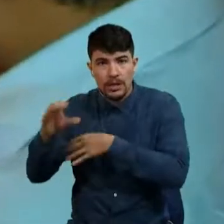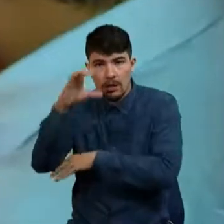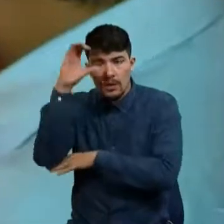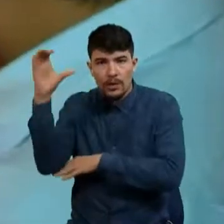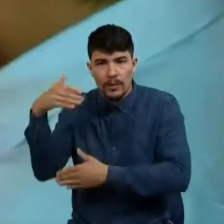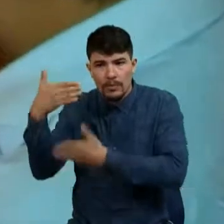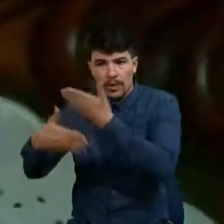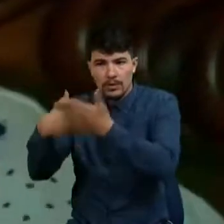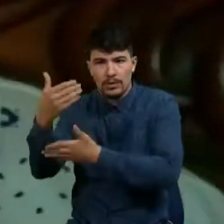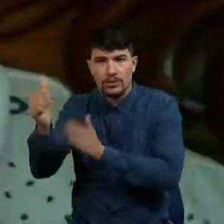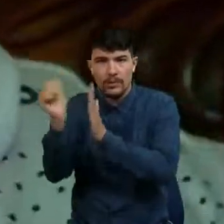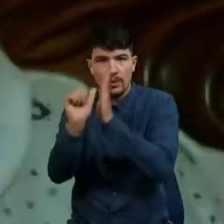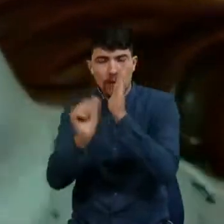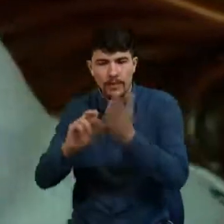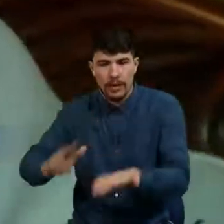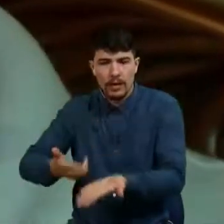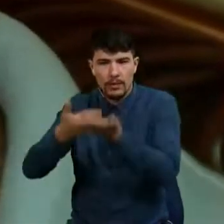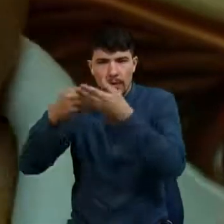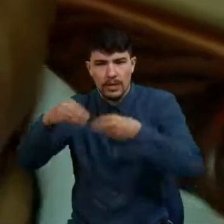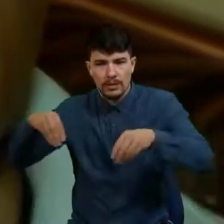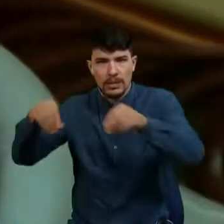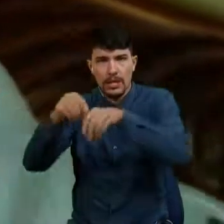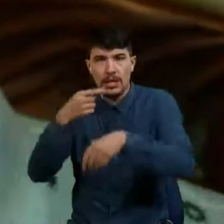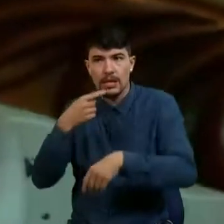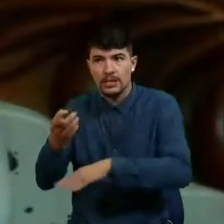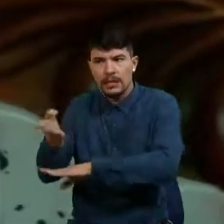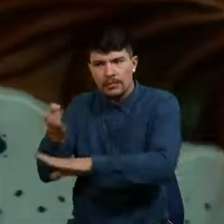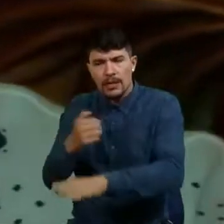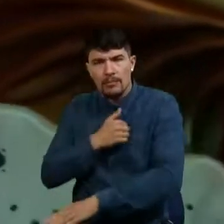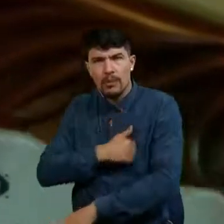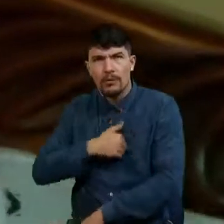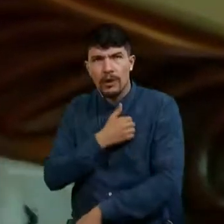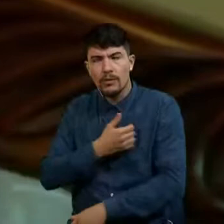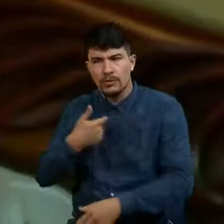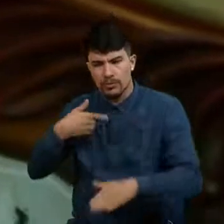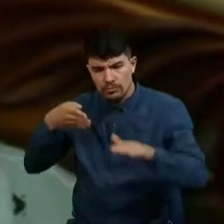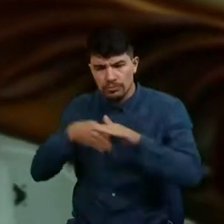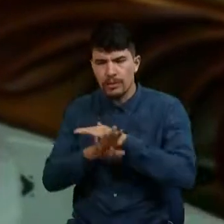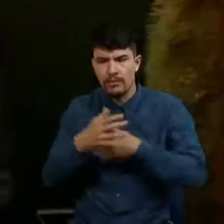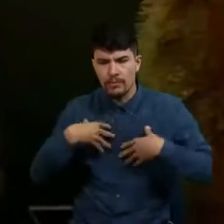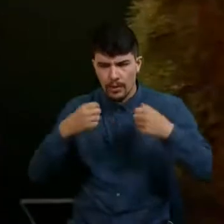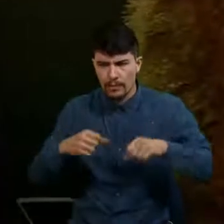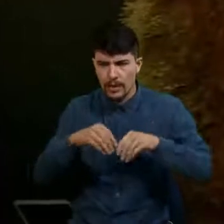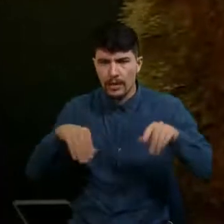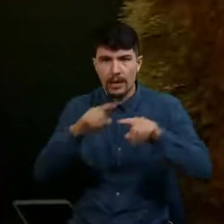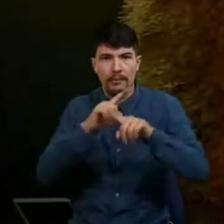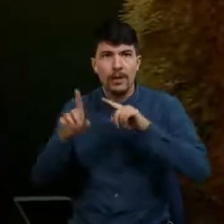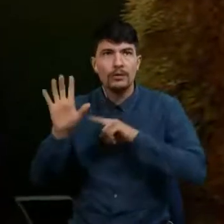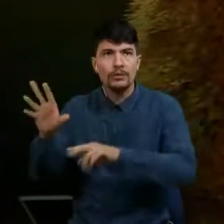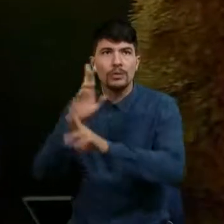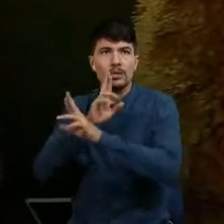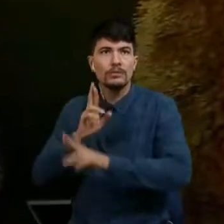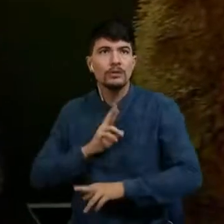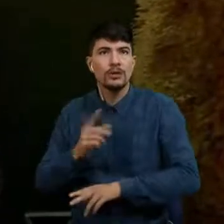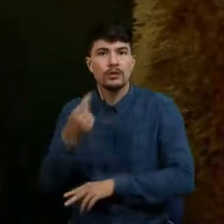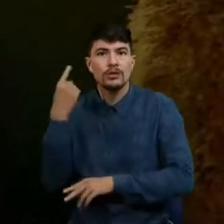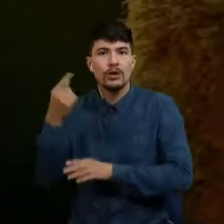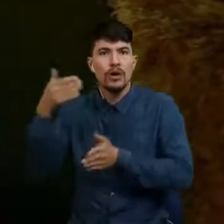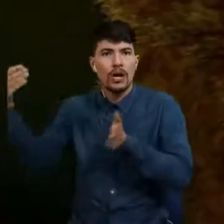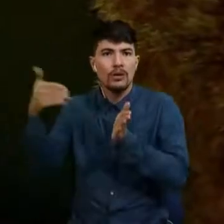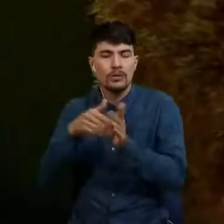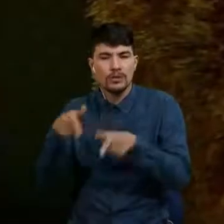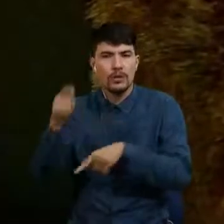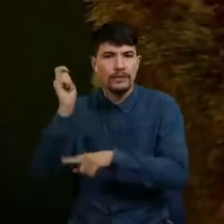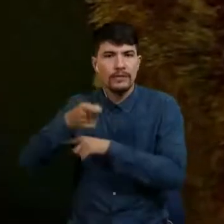través del programa de restitución de tierras exigió su reintegro pero sólo encontró una acusación de la